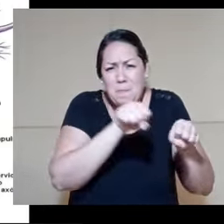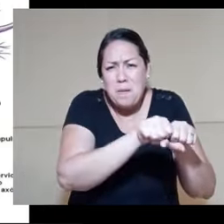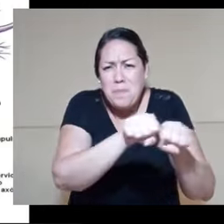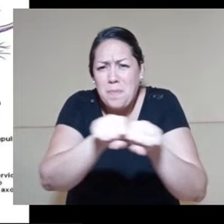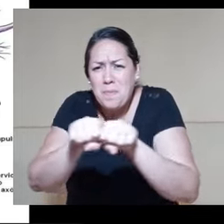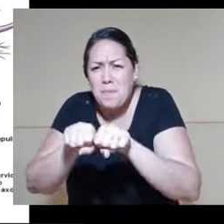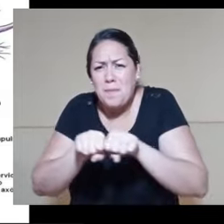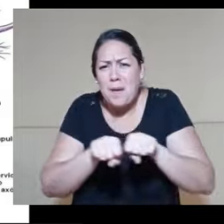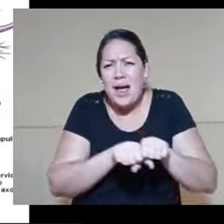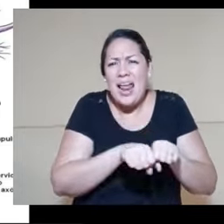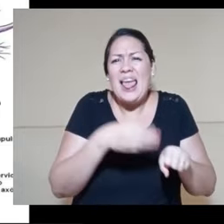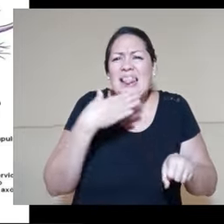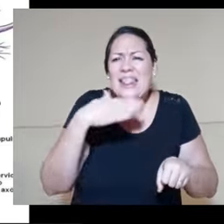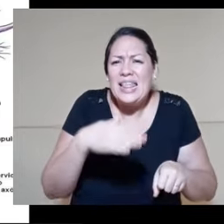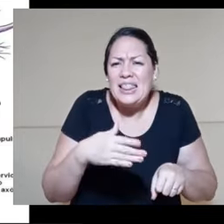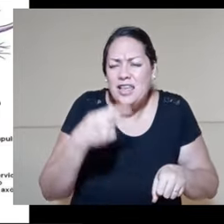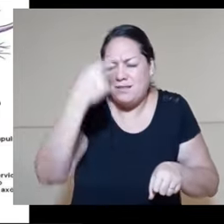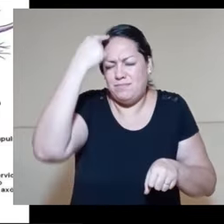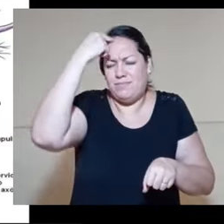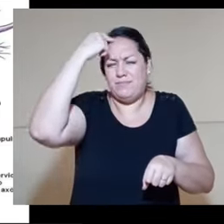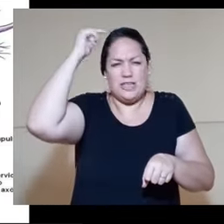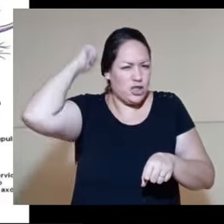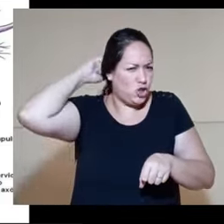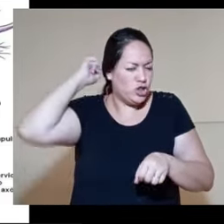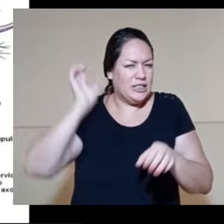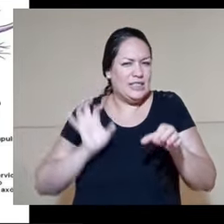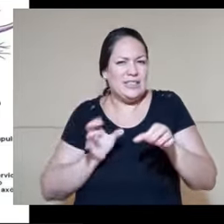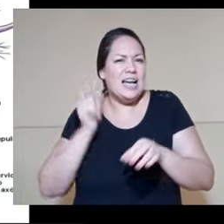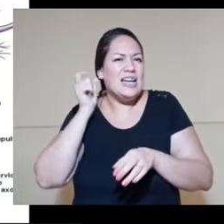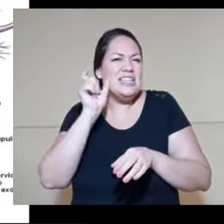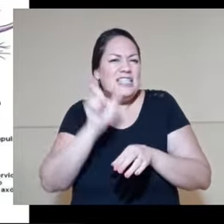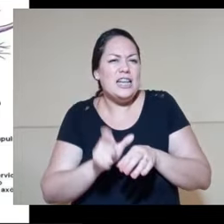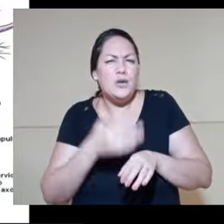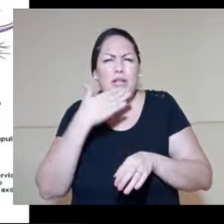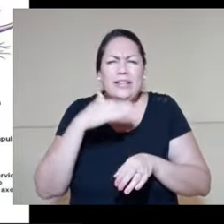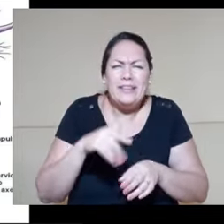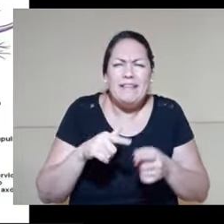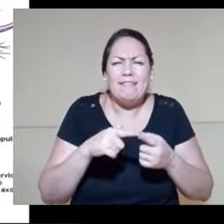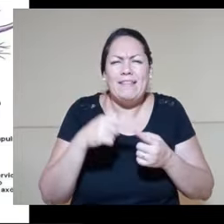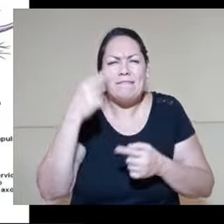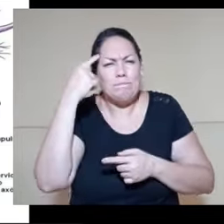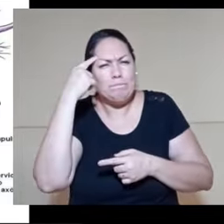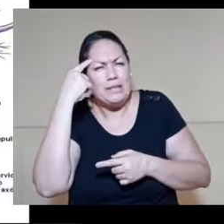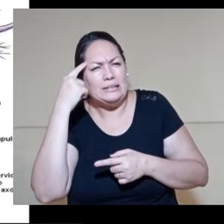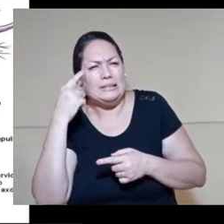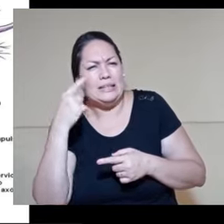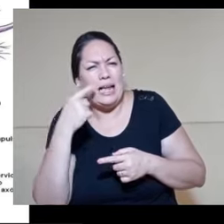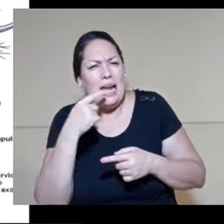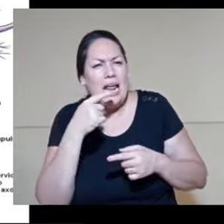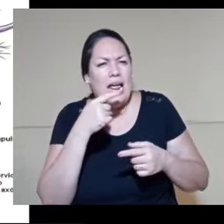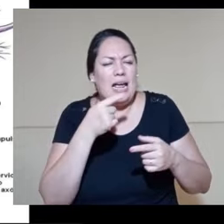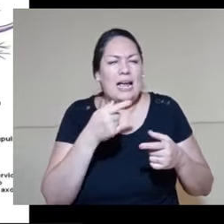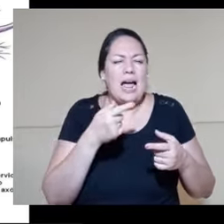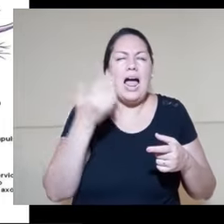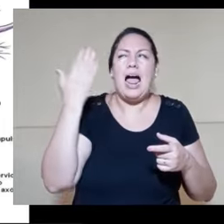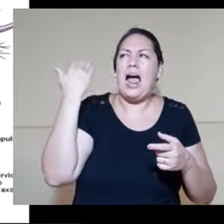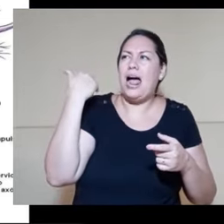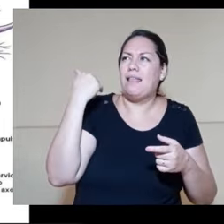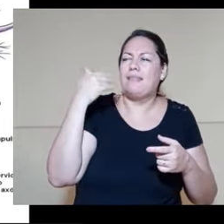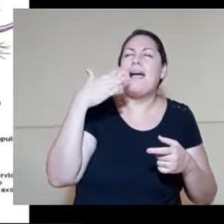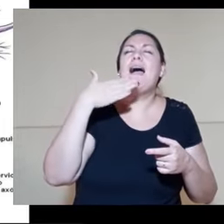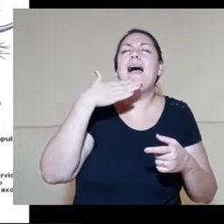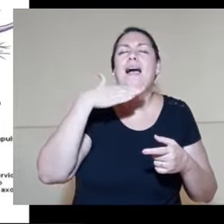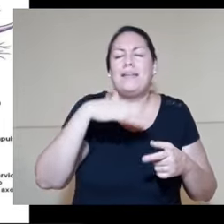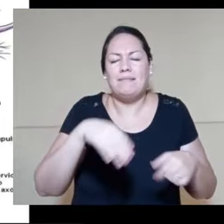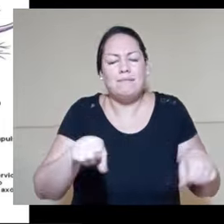células con conducción del impulso nervioso para poder entender, para que les llegue a la corteza cerebral y poder entender, razonar,